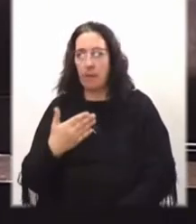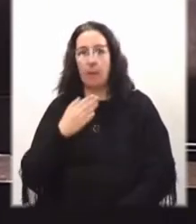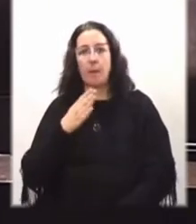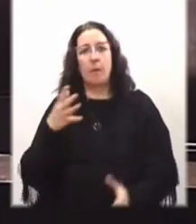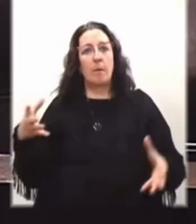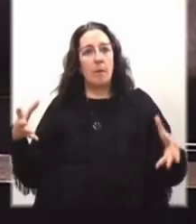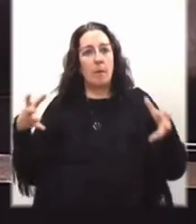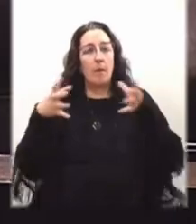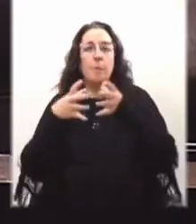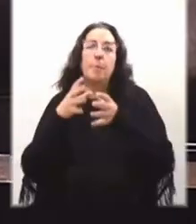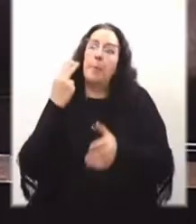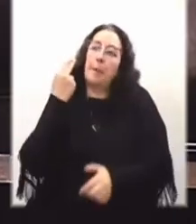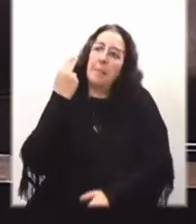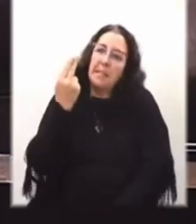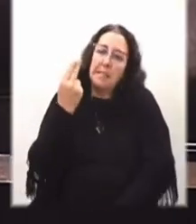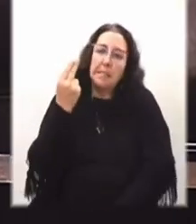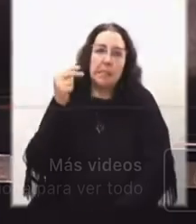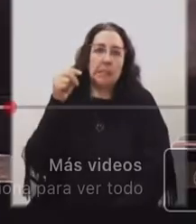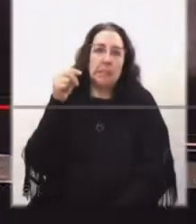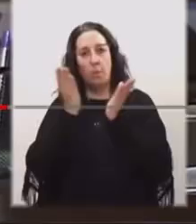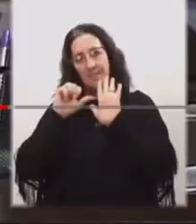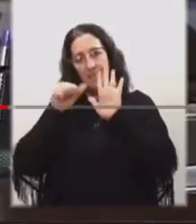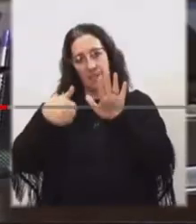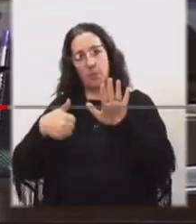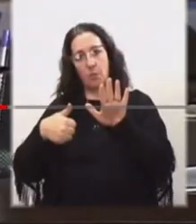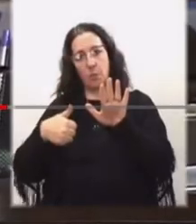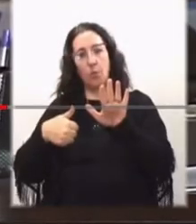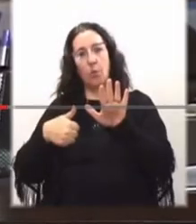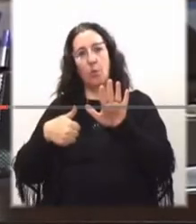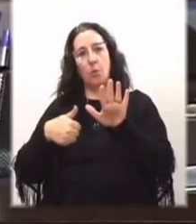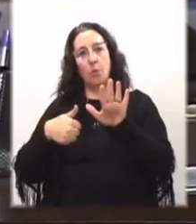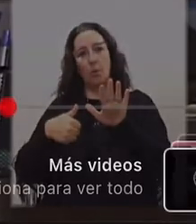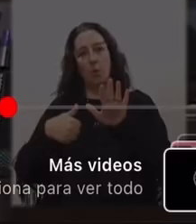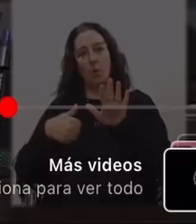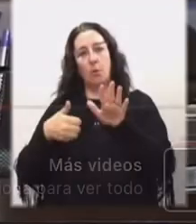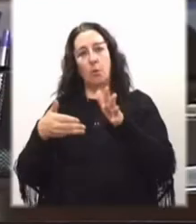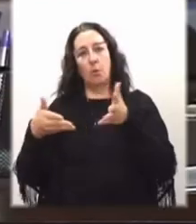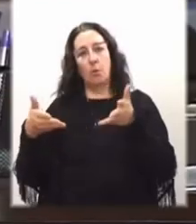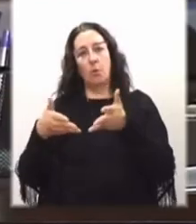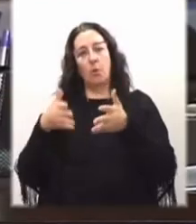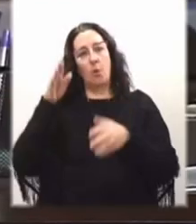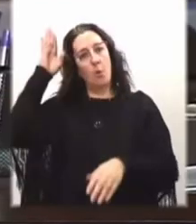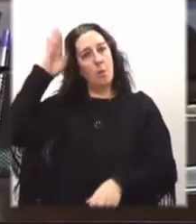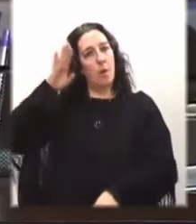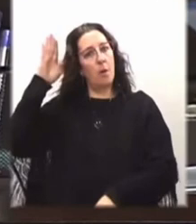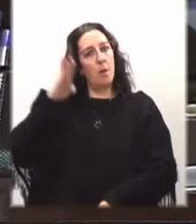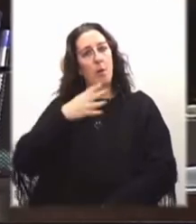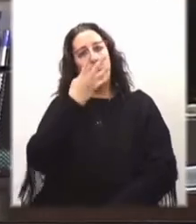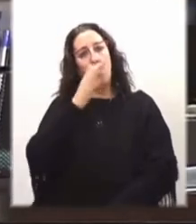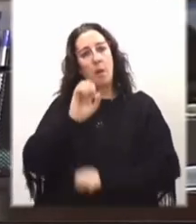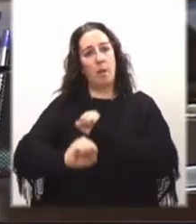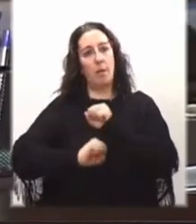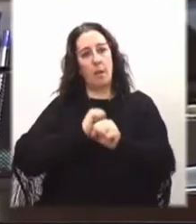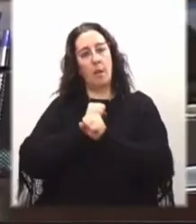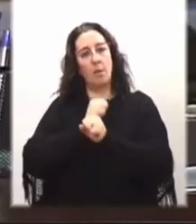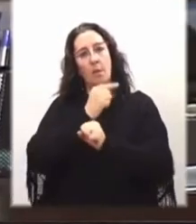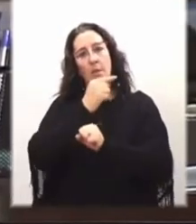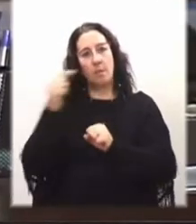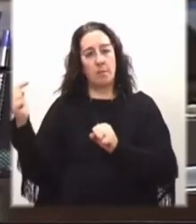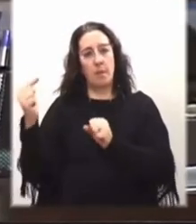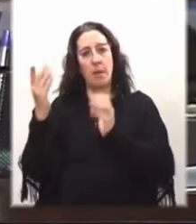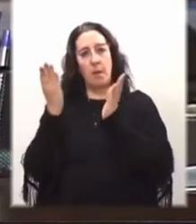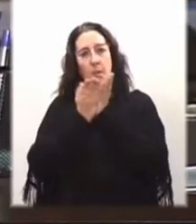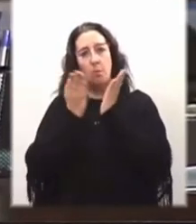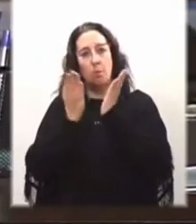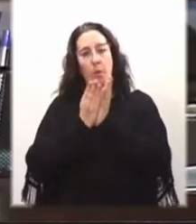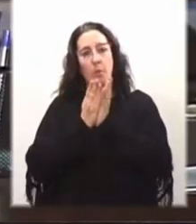por permitir hacer esta exposición. Pasamos al homenaje por los 40 años de la Semana del Estudiante organizada